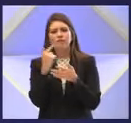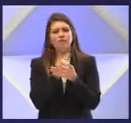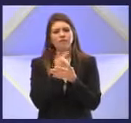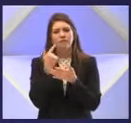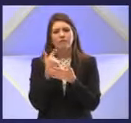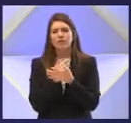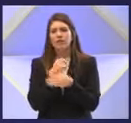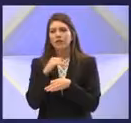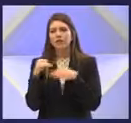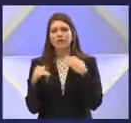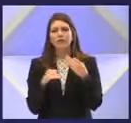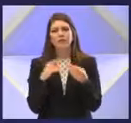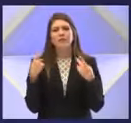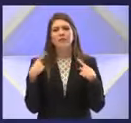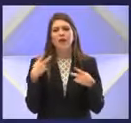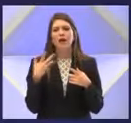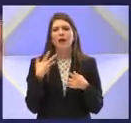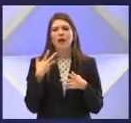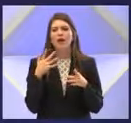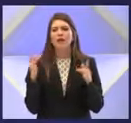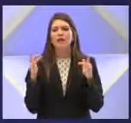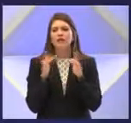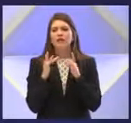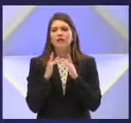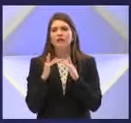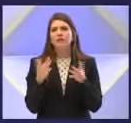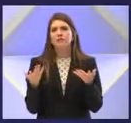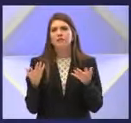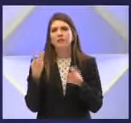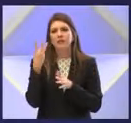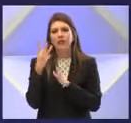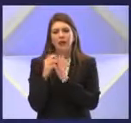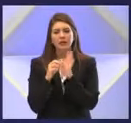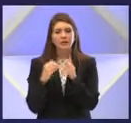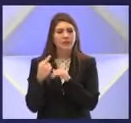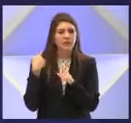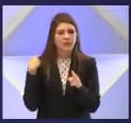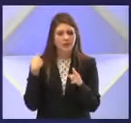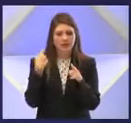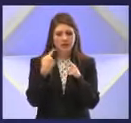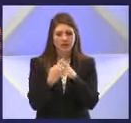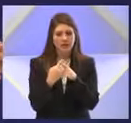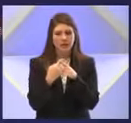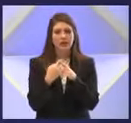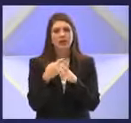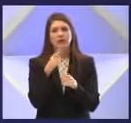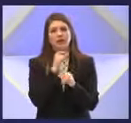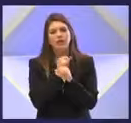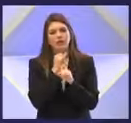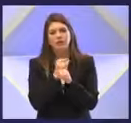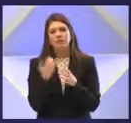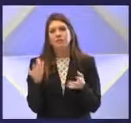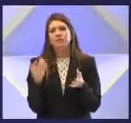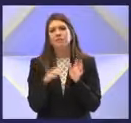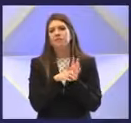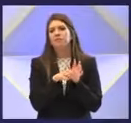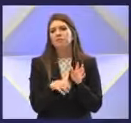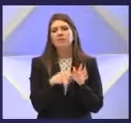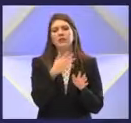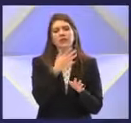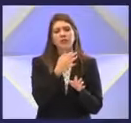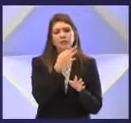se haya conectado en los últimos tres meses a internet si se conectó cinco minutos o cinco horas da igual